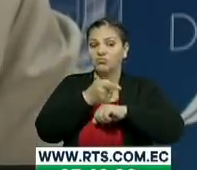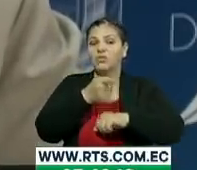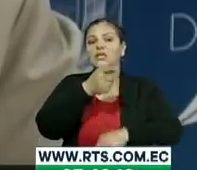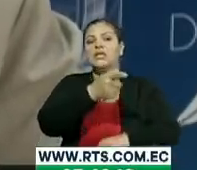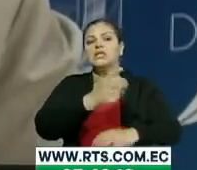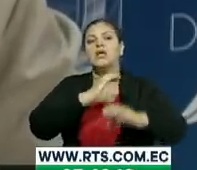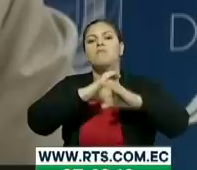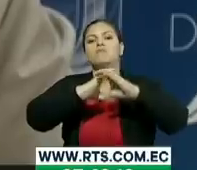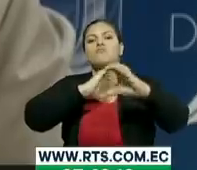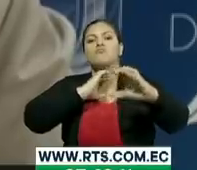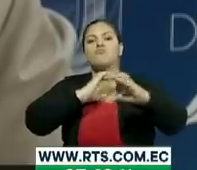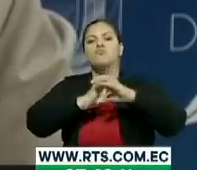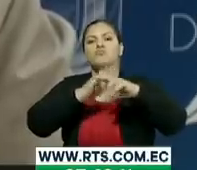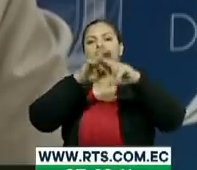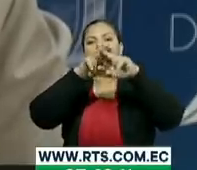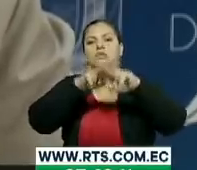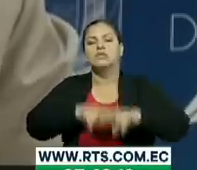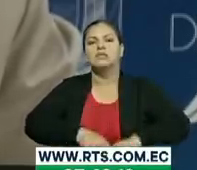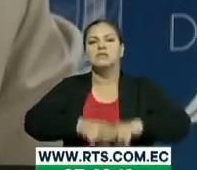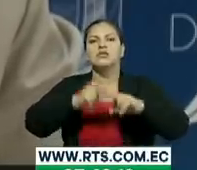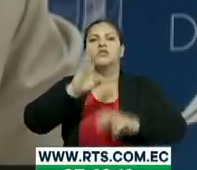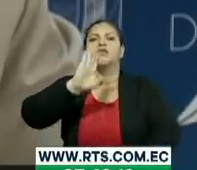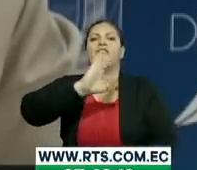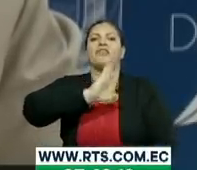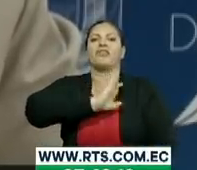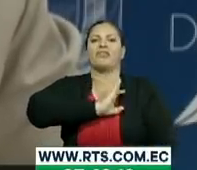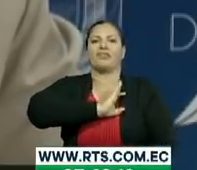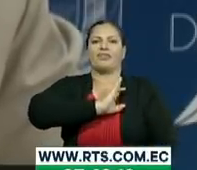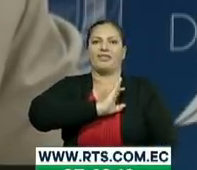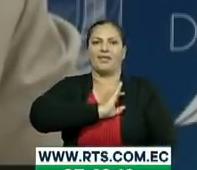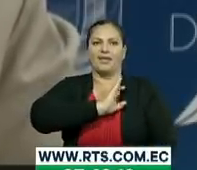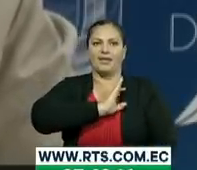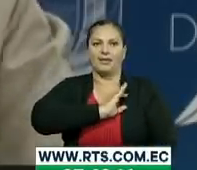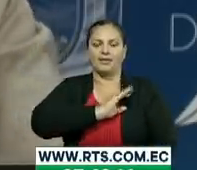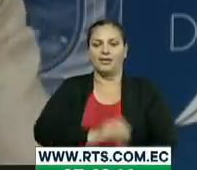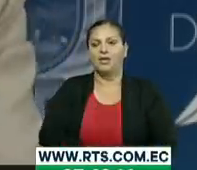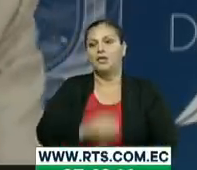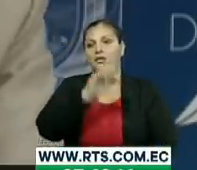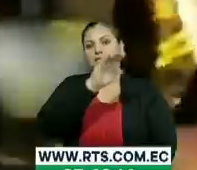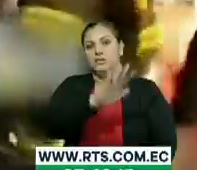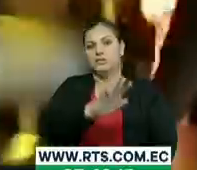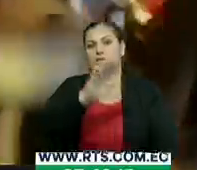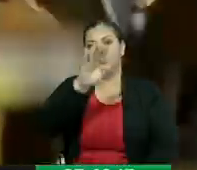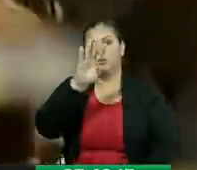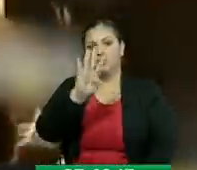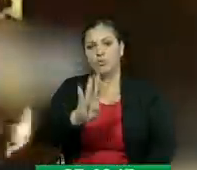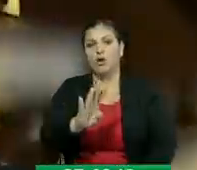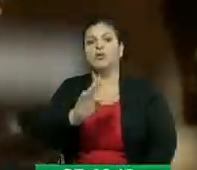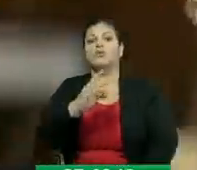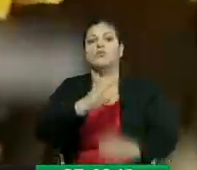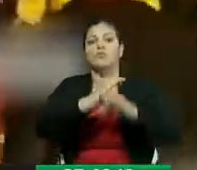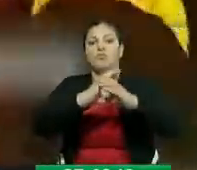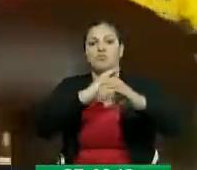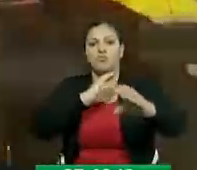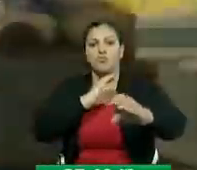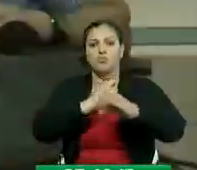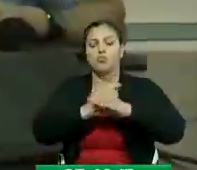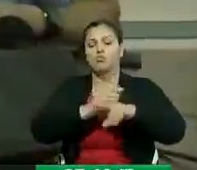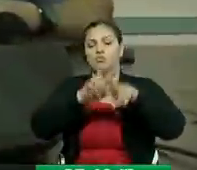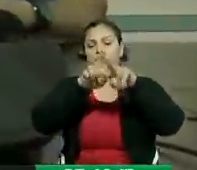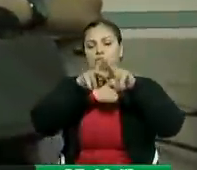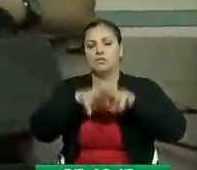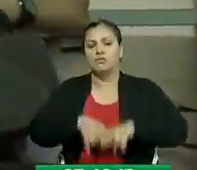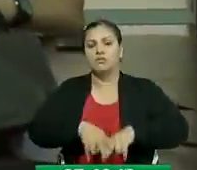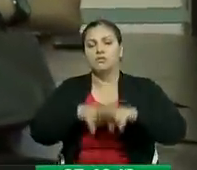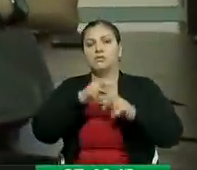técnica vehicular de todas las unidades que son 54 unidades. Pero no solo eso, en Guayaquil la